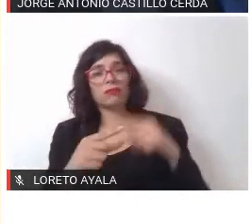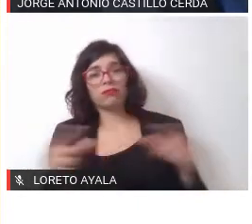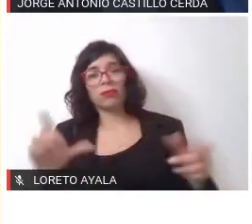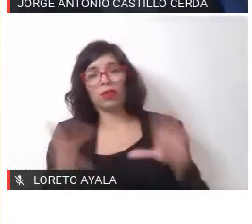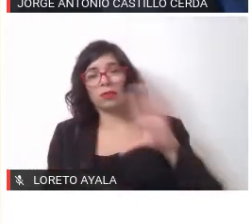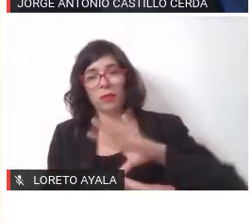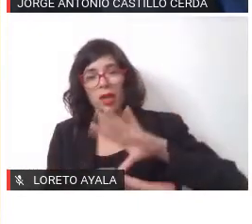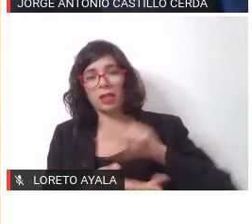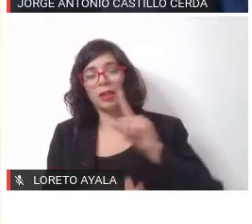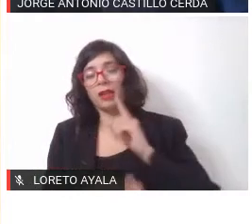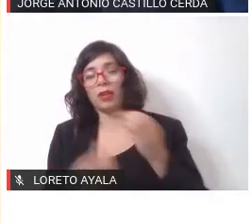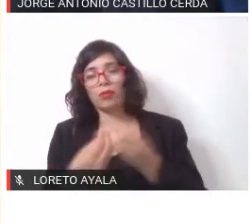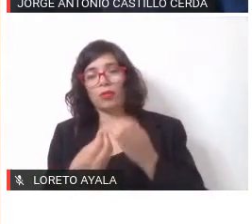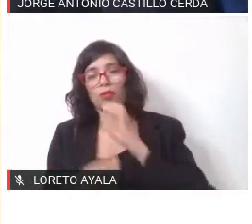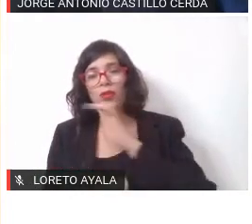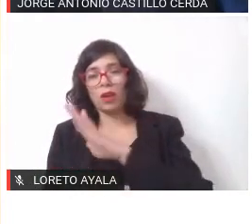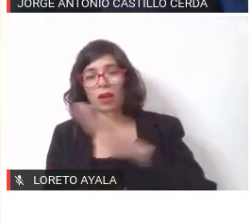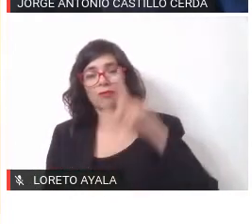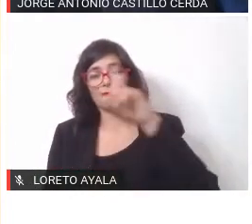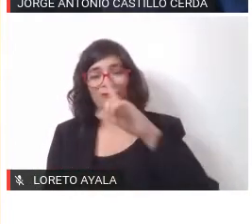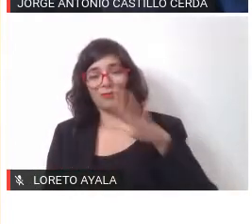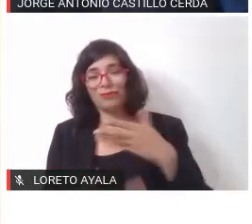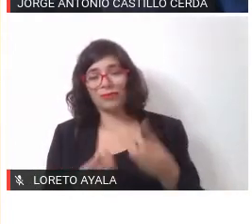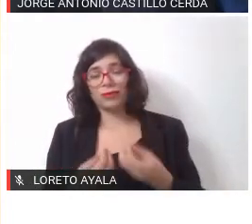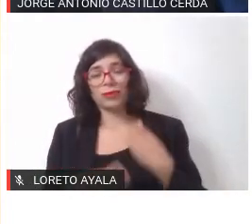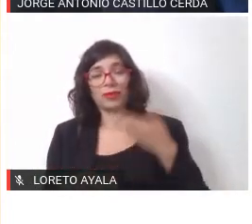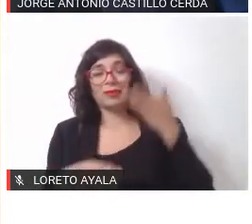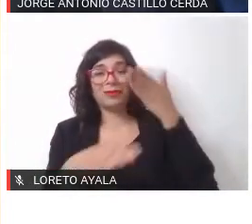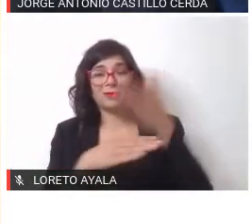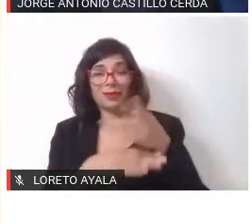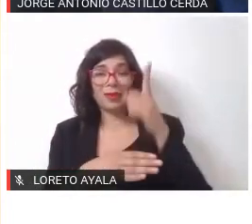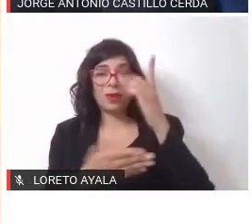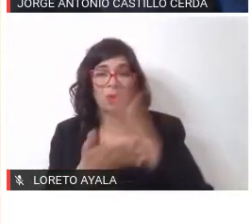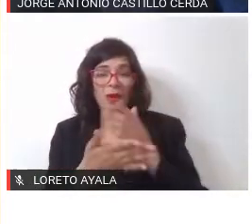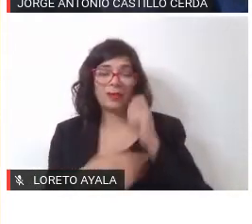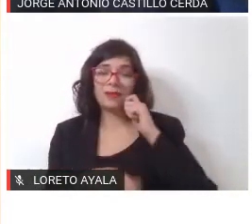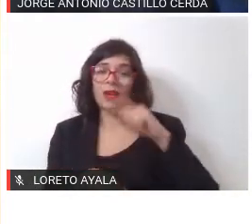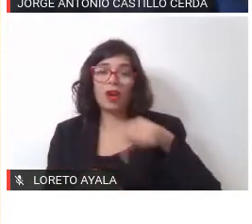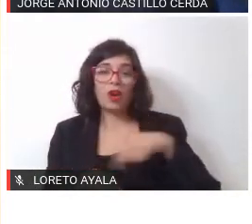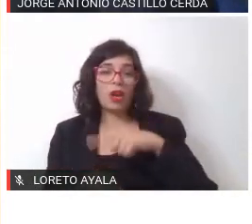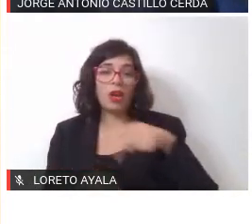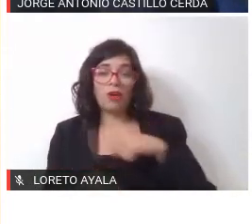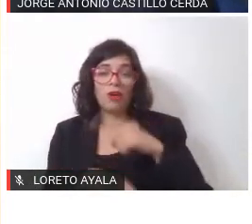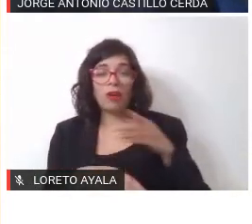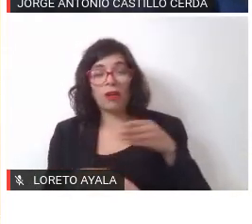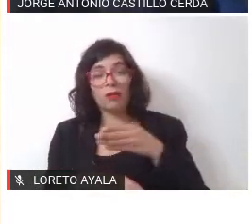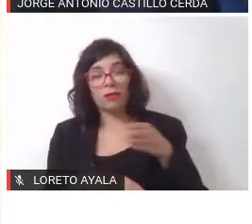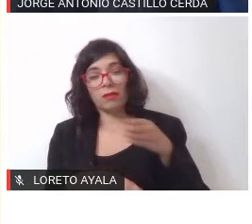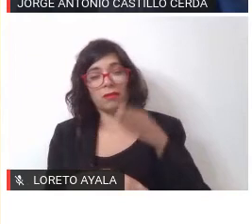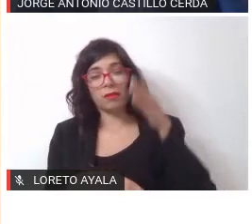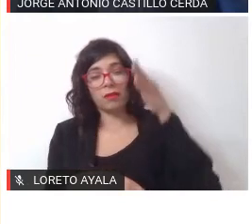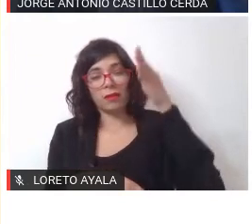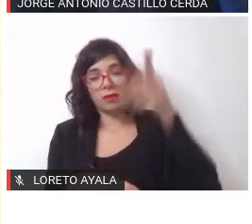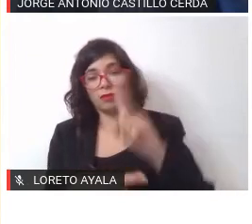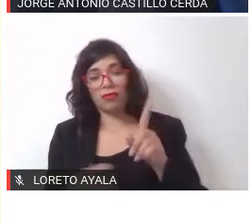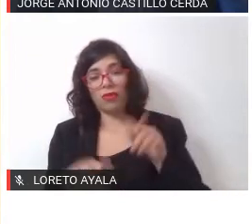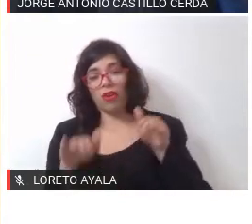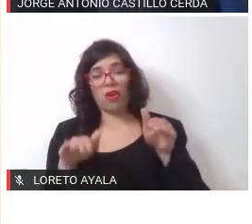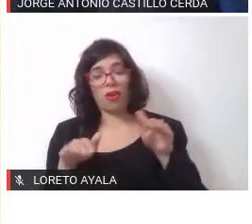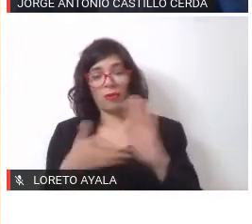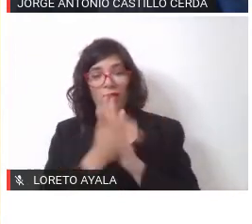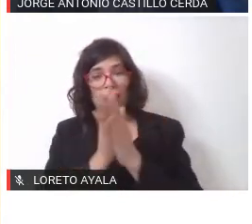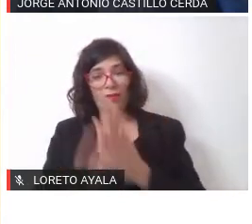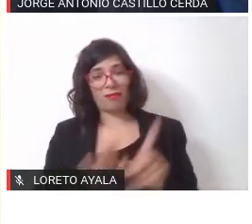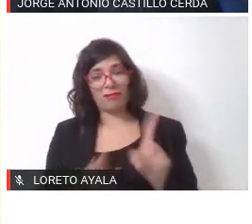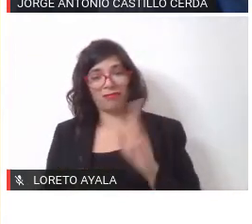mucha ruralidad y sobre todo en esa zona donde ir a visitar una escuela significa horas y horas de sacrificio, no con todas las comodidades, evidentemente,